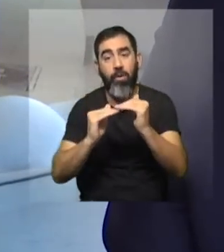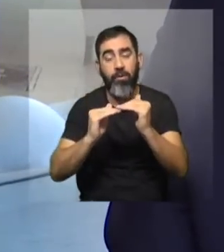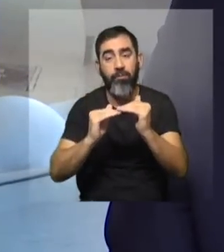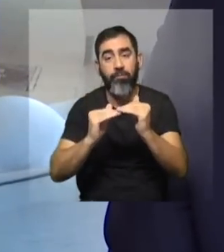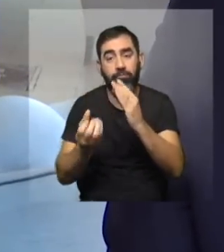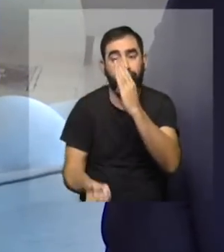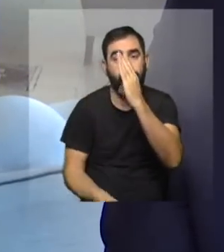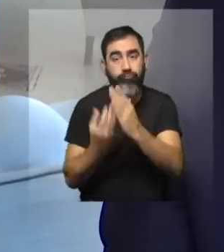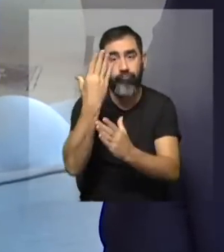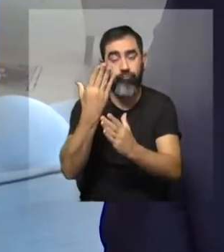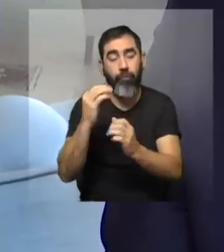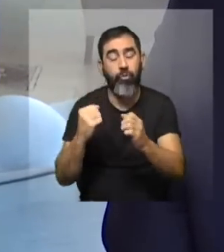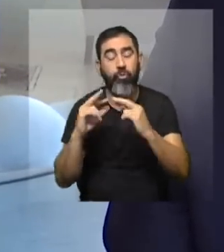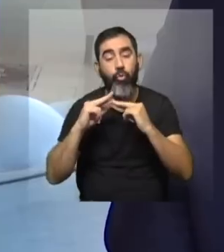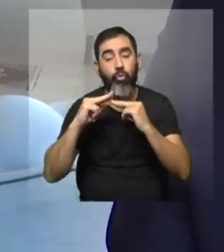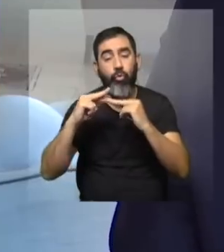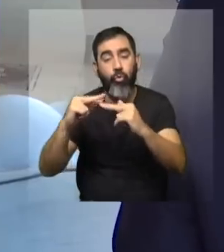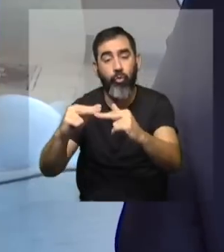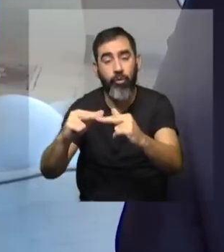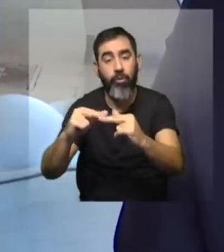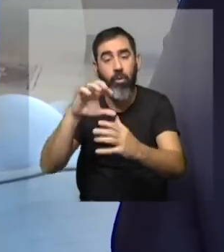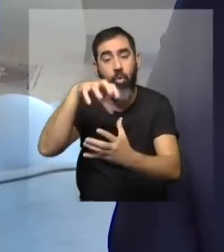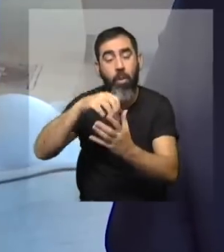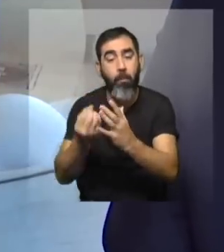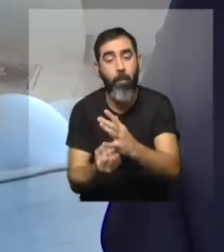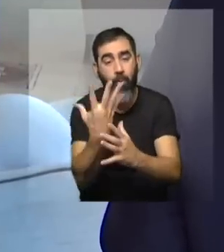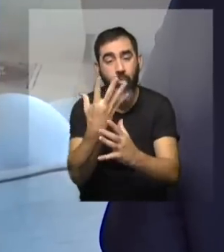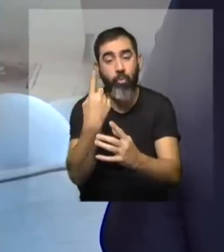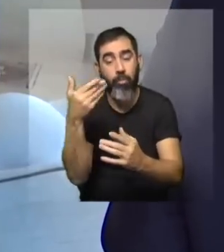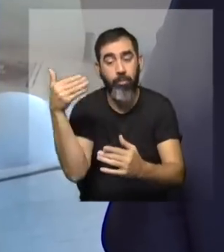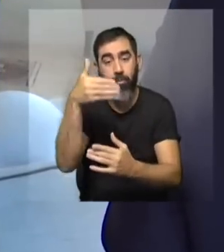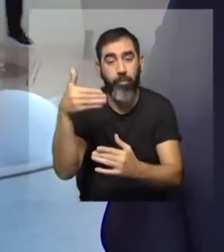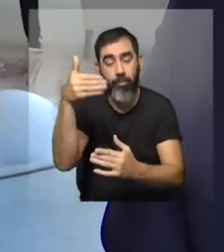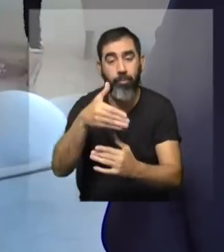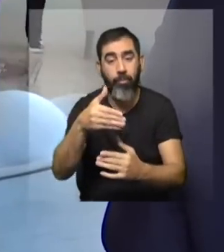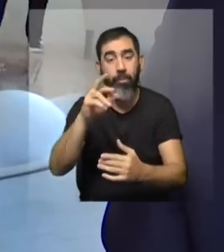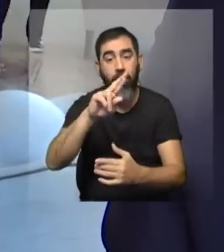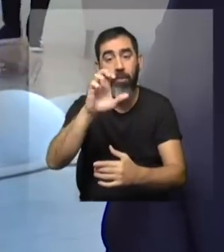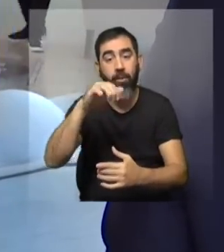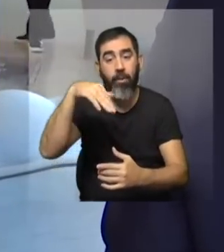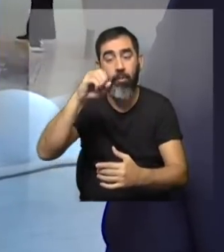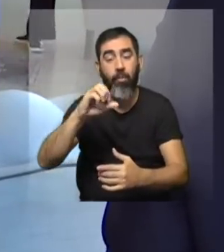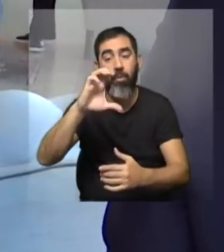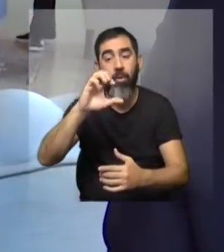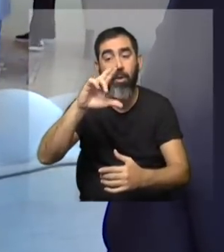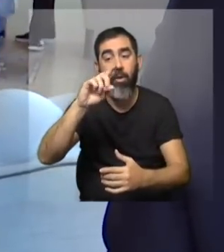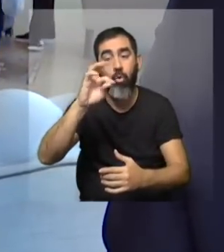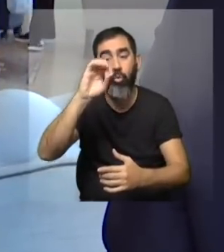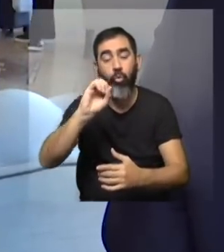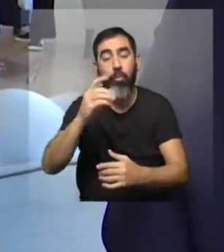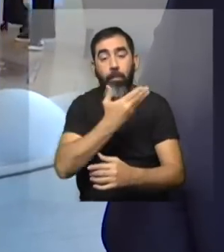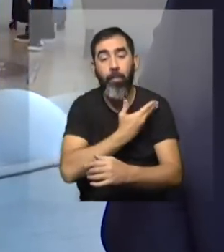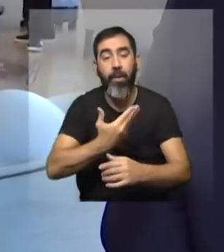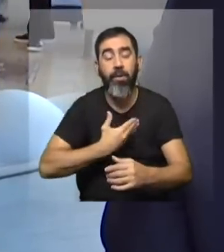innovadoras y sostenibles en la sede del mercosur uno de sus participantes es Remo carlotto presidente del instituto